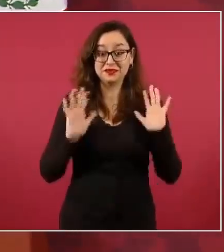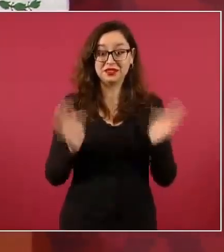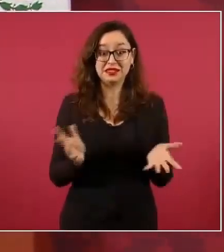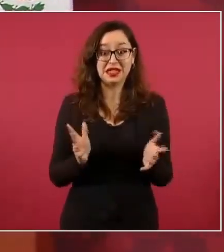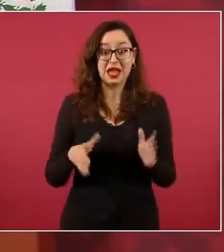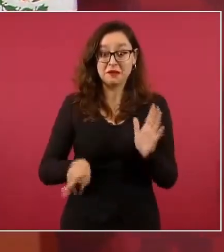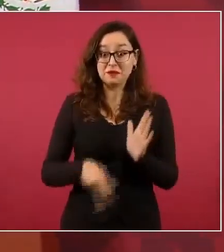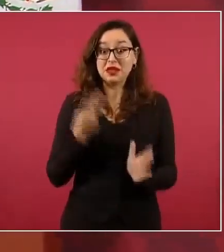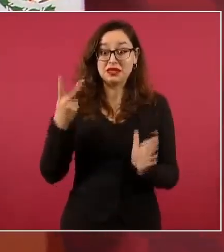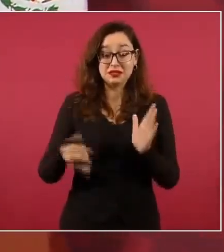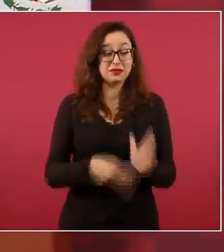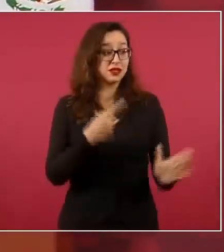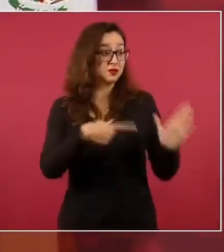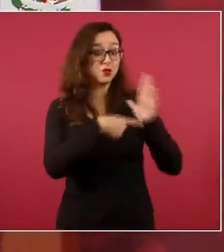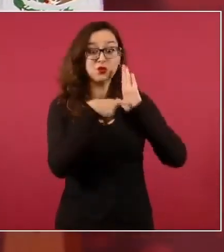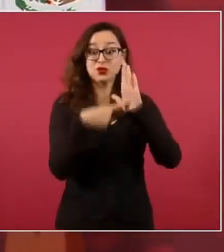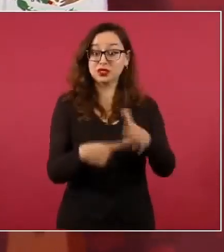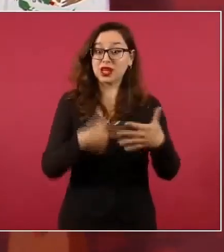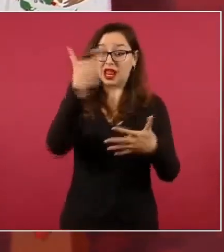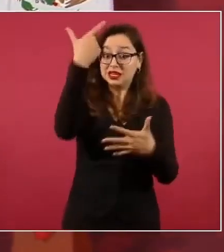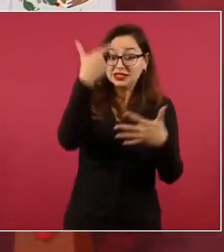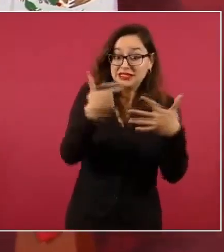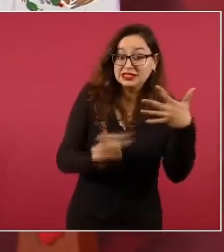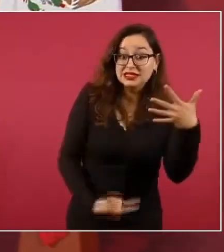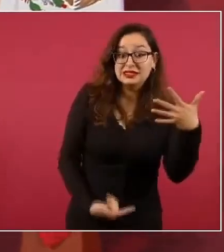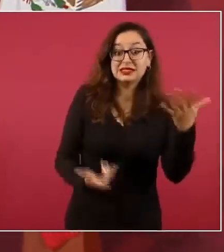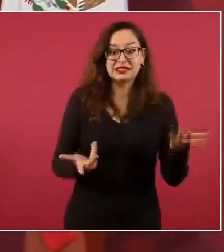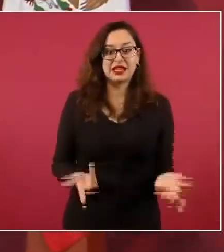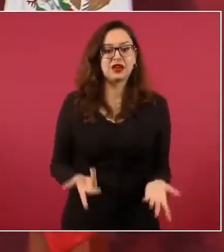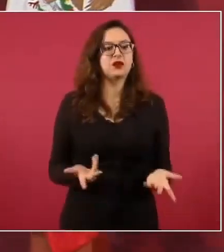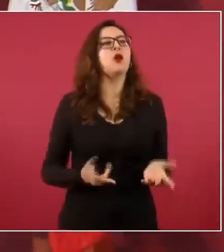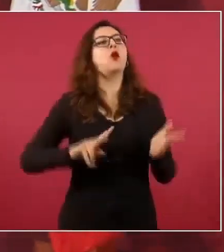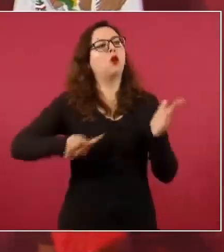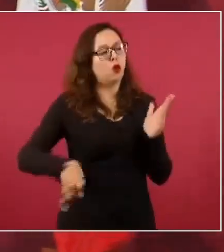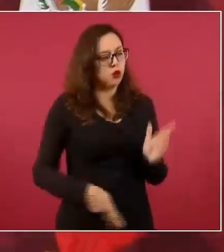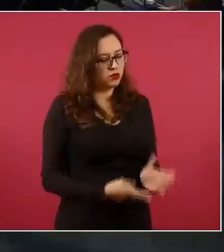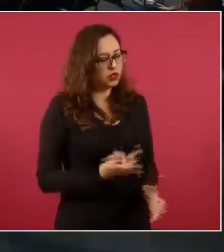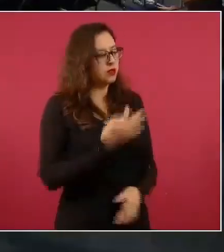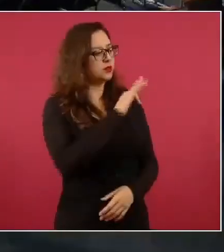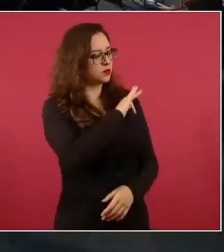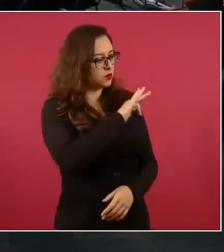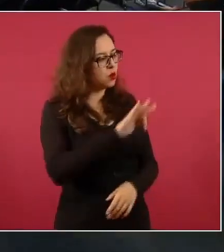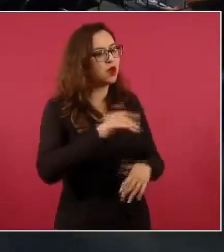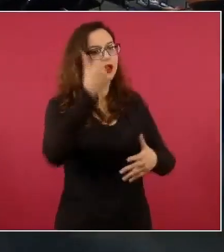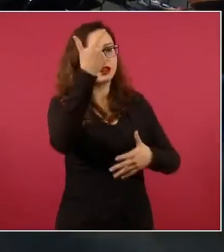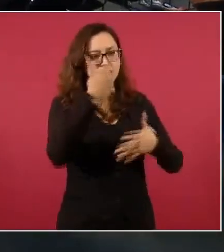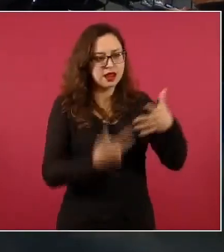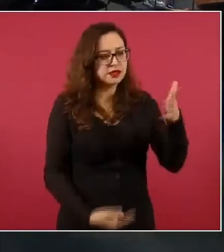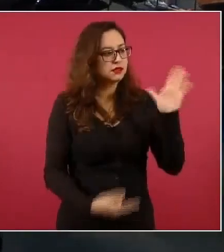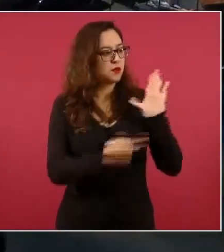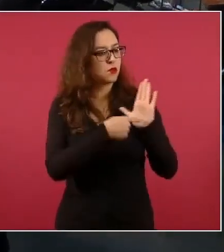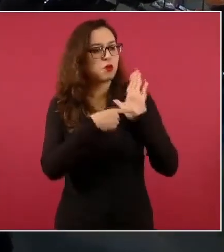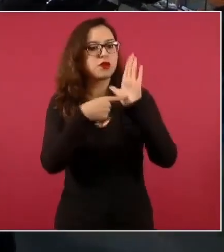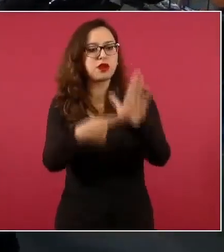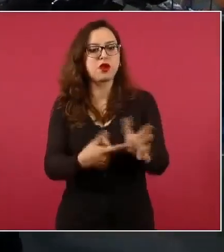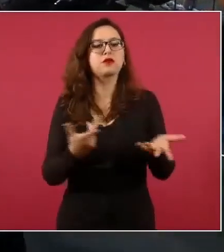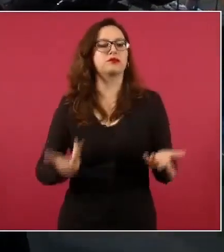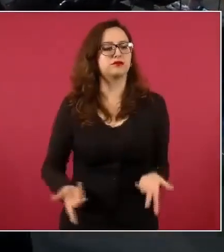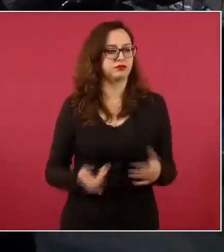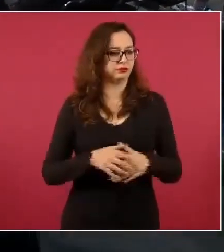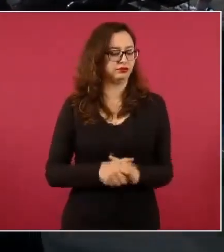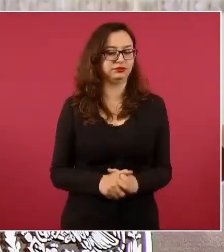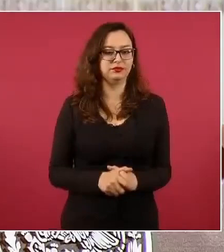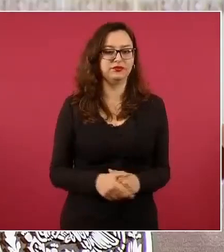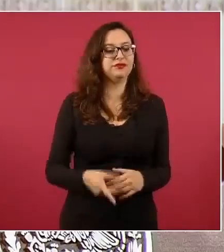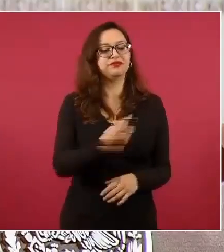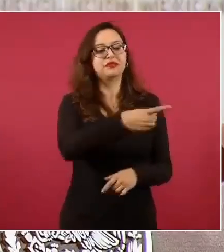las listas. A ver, ¿por qué no la vuelves a poner? ¿De cuánto le condonaban de impuestos a